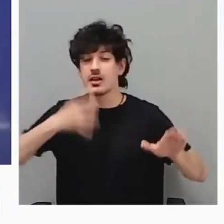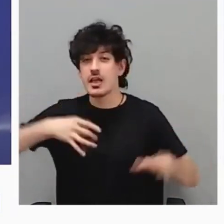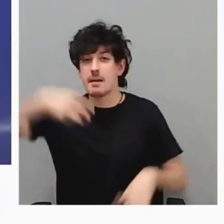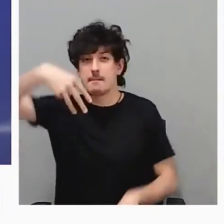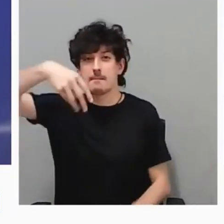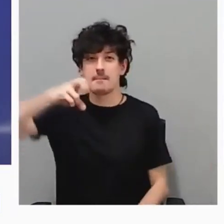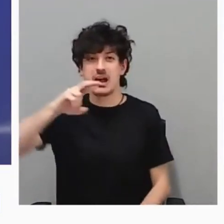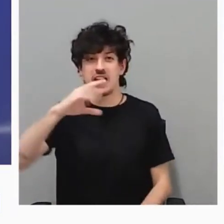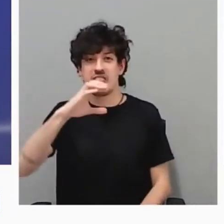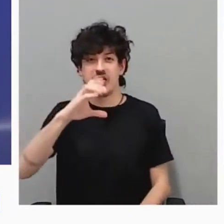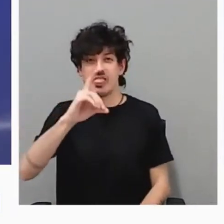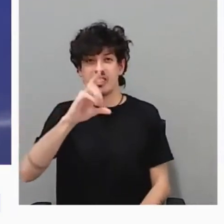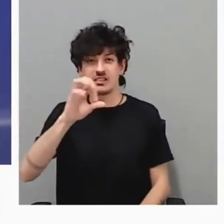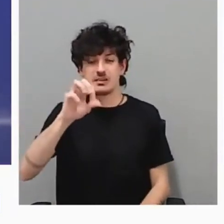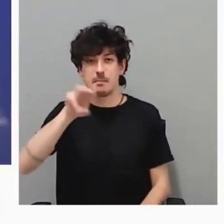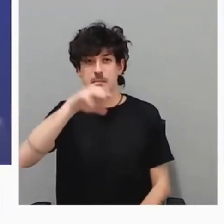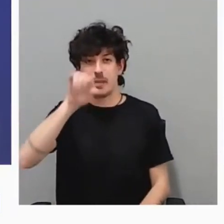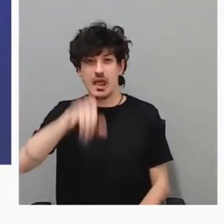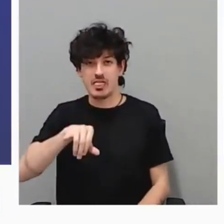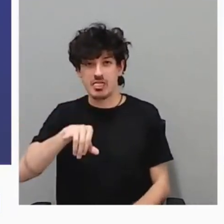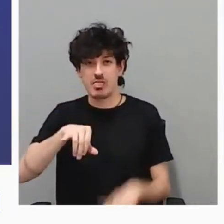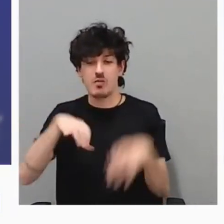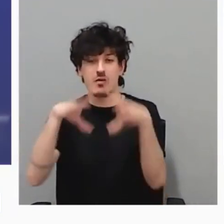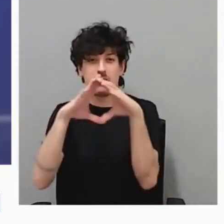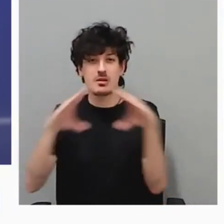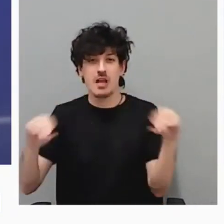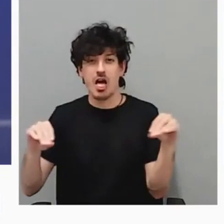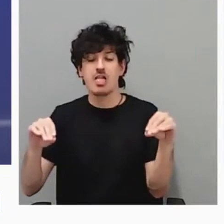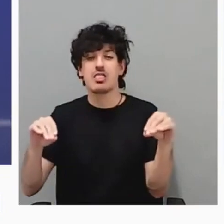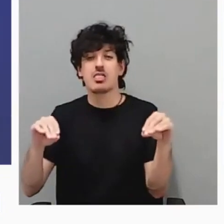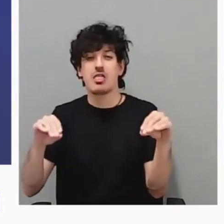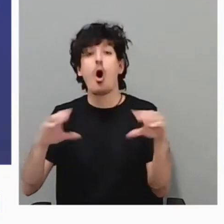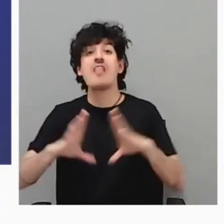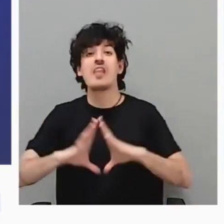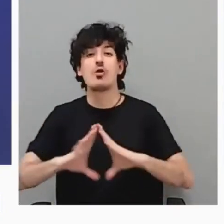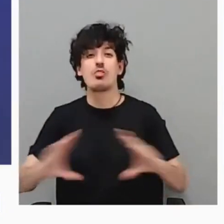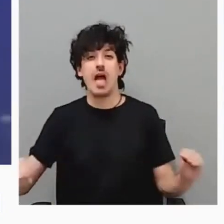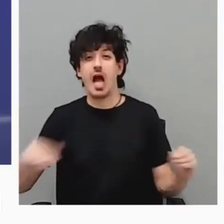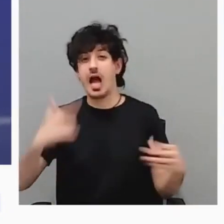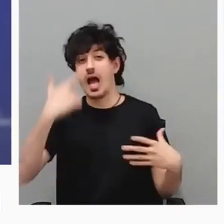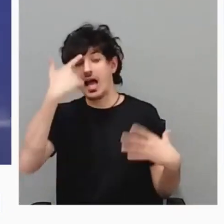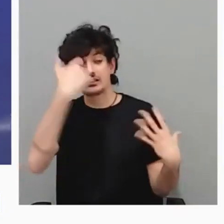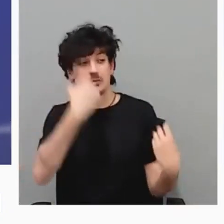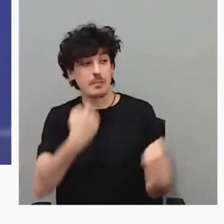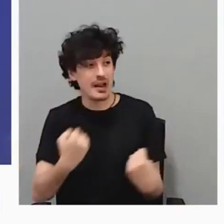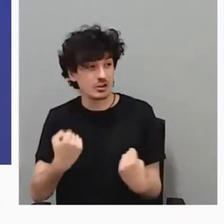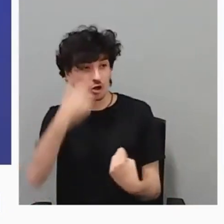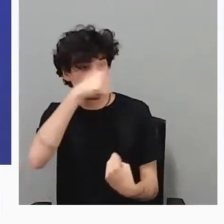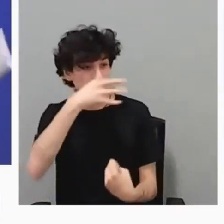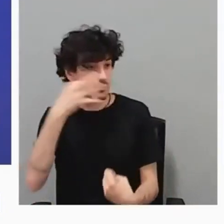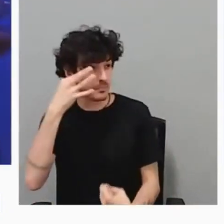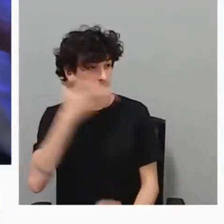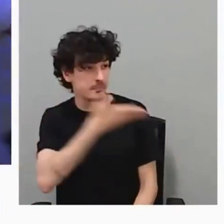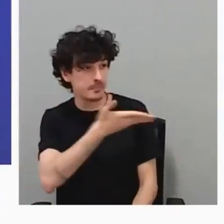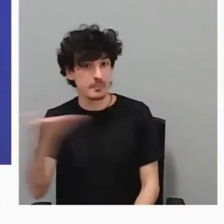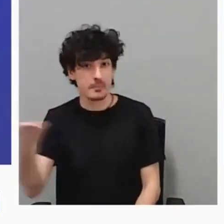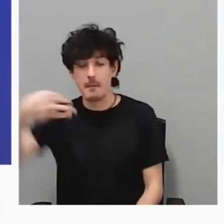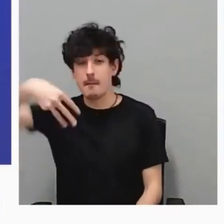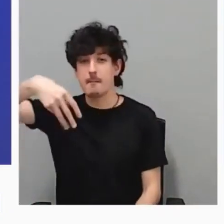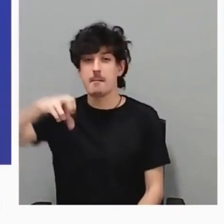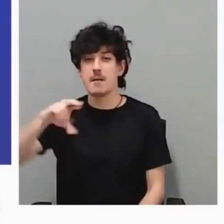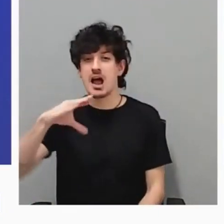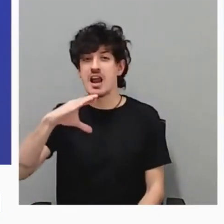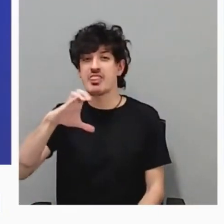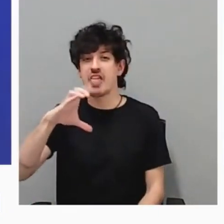la Universidad Loyola Andalucía. Expertos, expertas. Mercedes, bienvenida. Muchas gracias. Adelante.